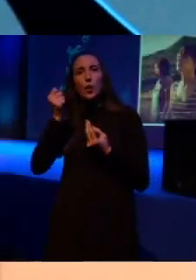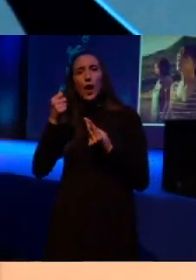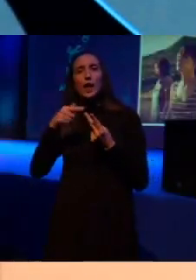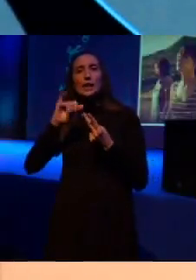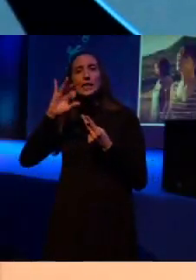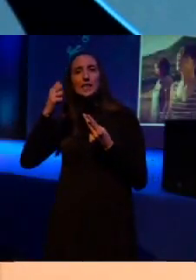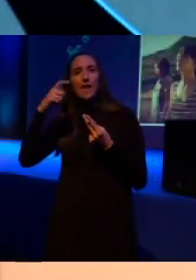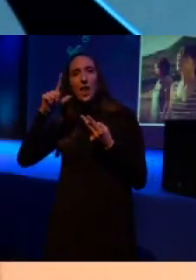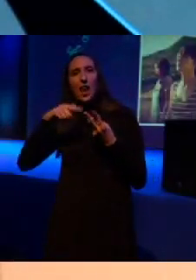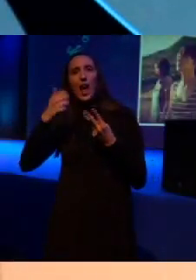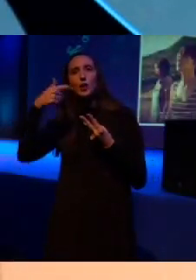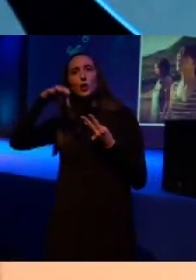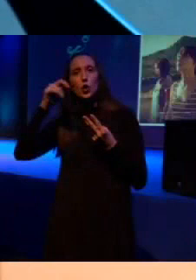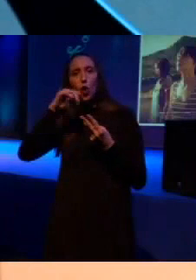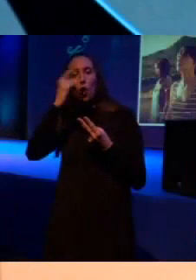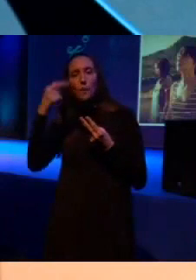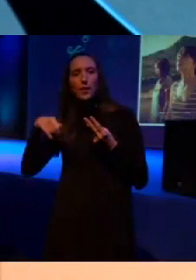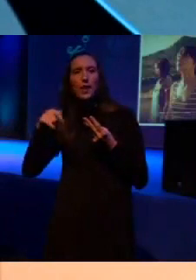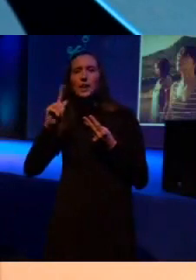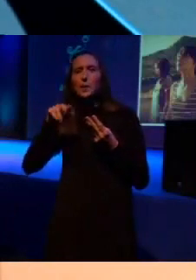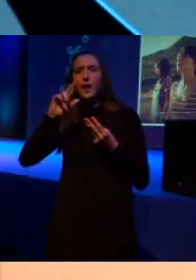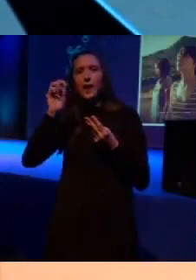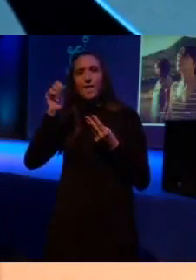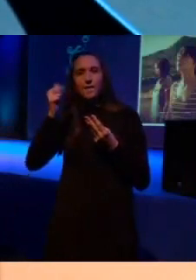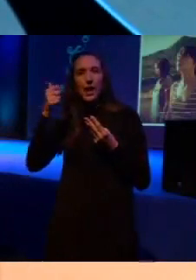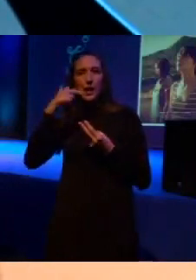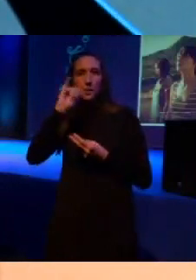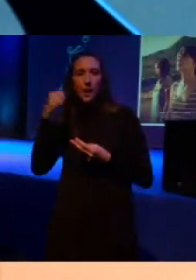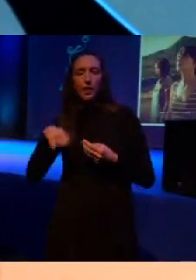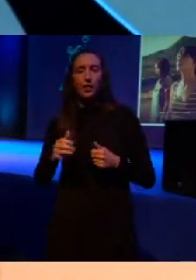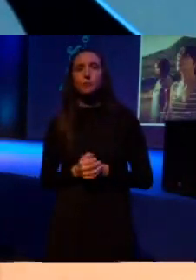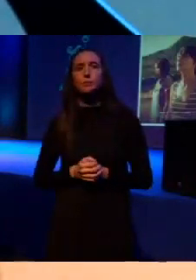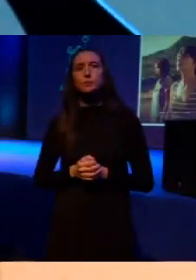Ampudia, Antonio Gómez y Rafa Jiménez.